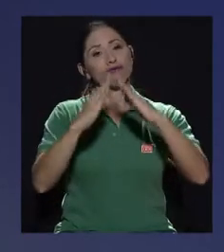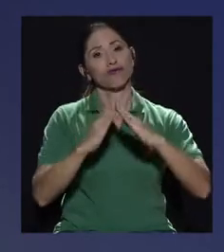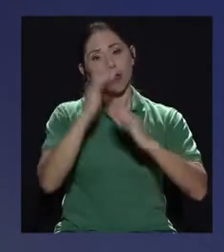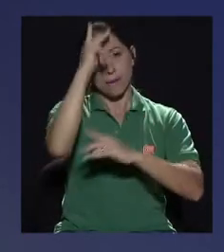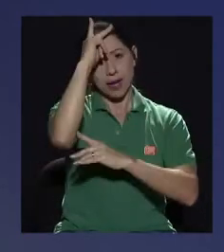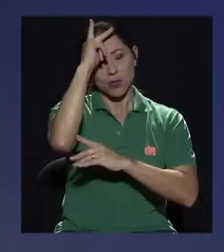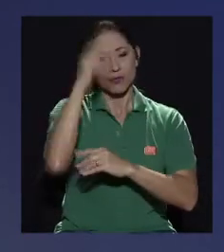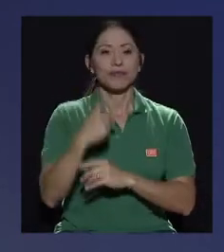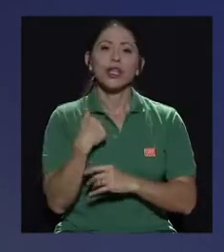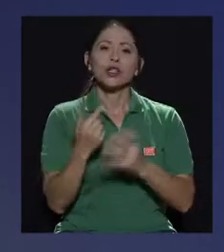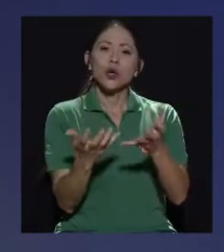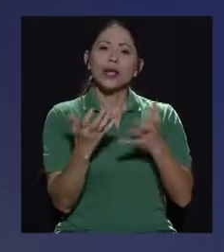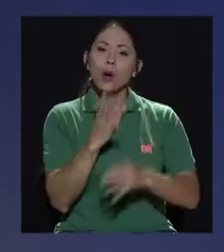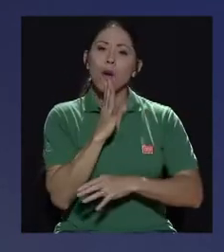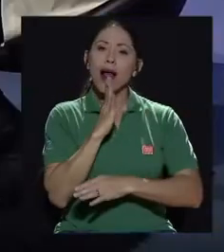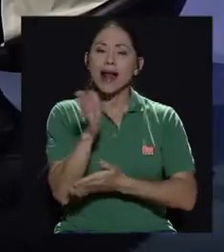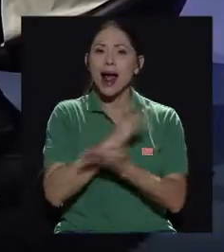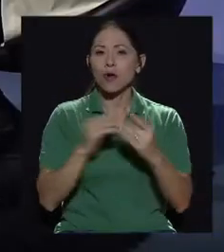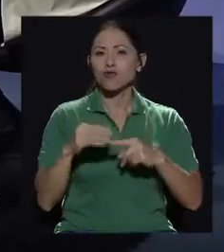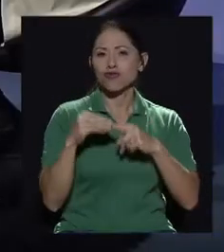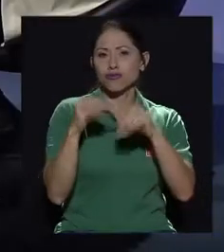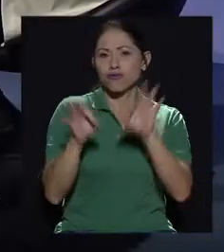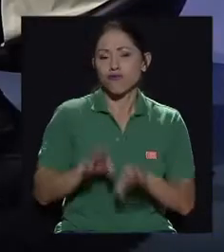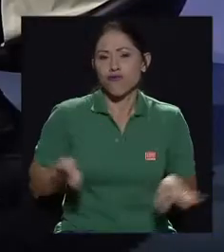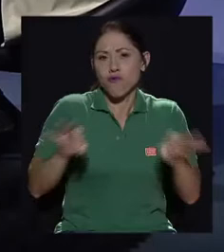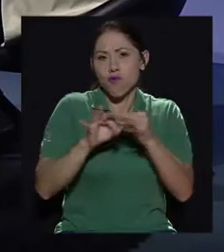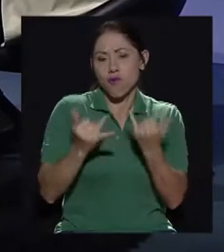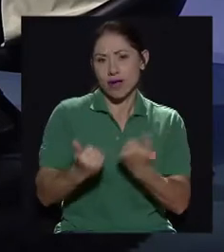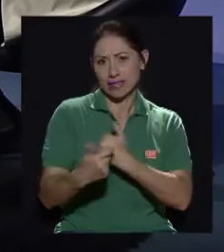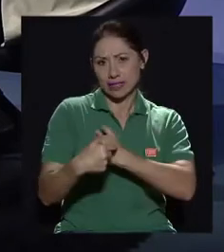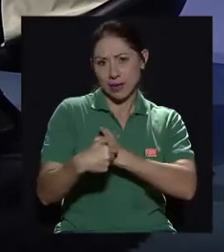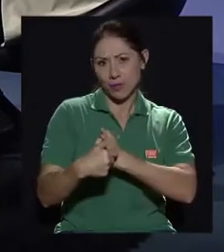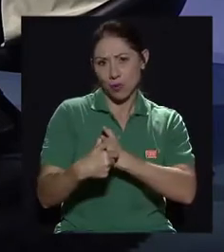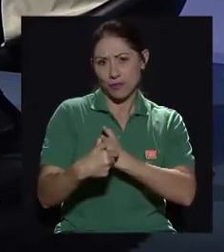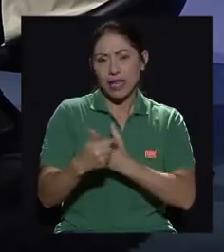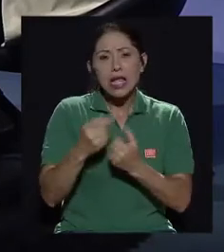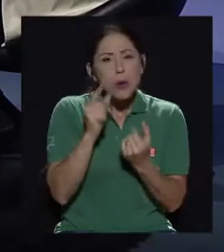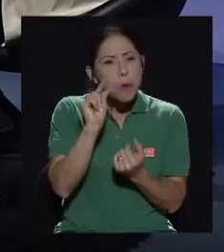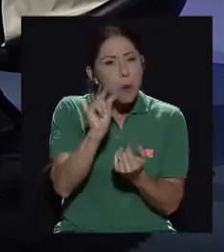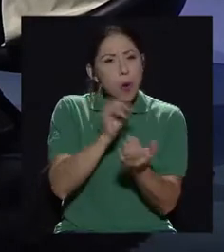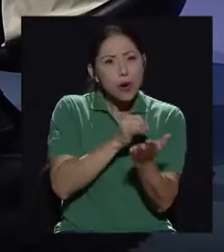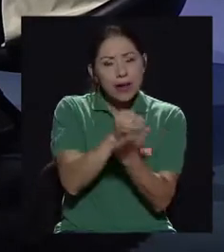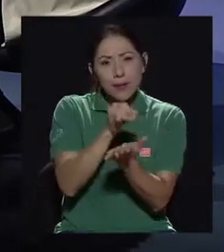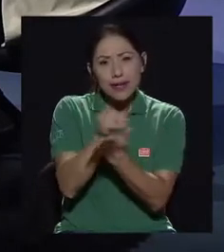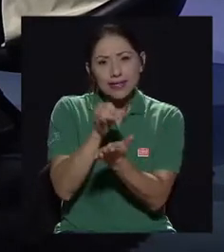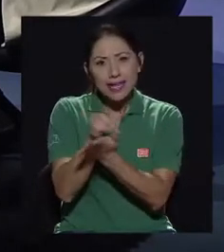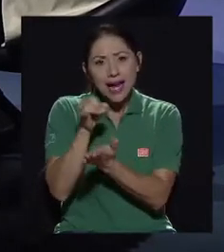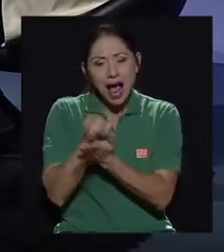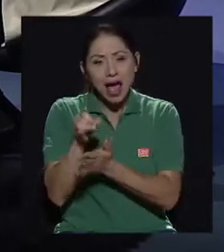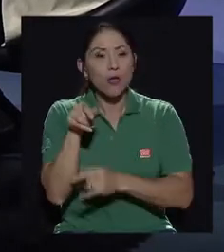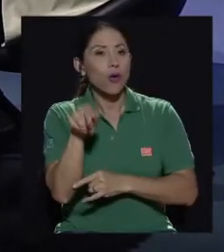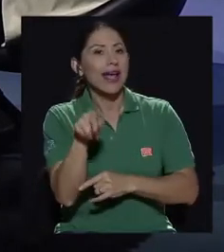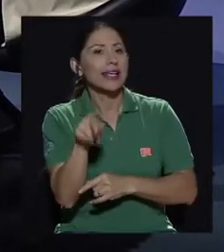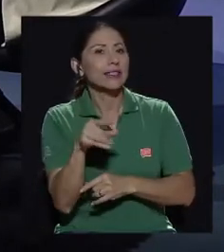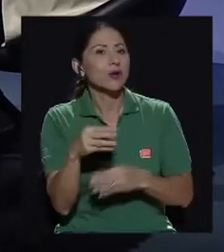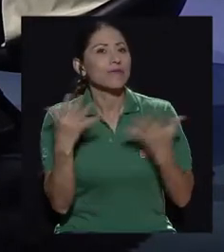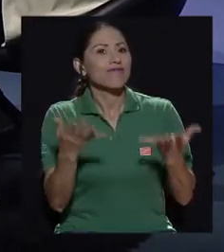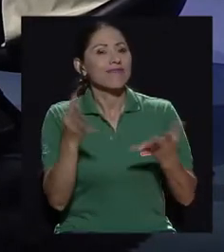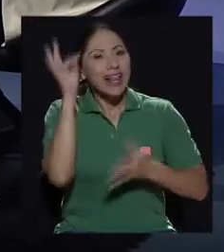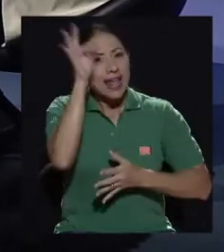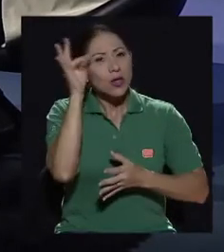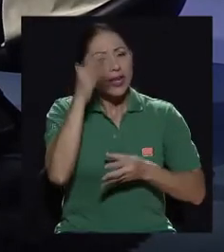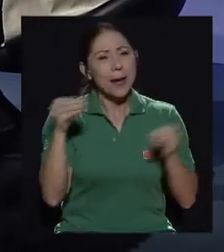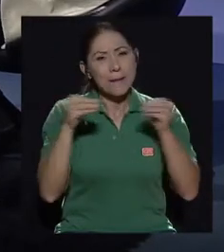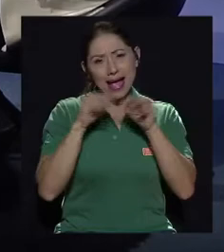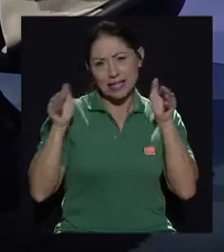también en perú quiero entrar en algo que es fundamental en estos tiempos y que es algo poco investigado donde más que